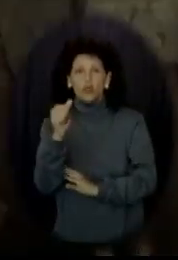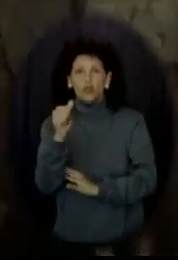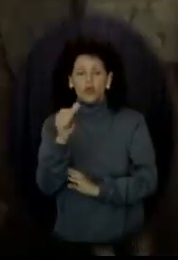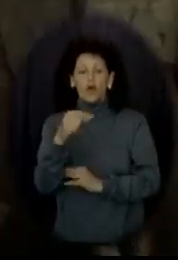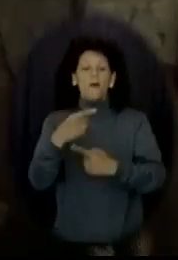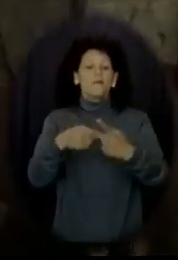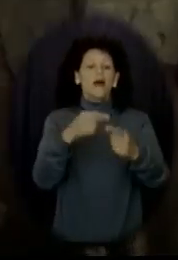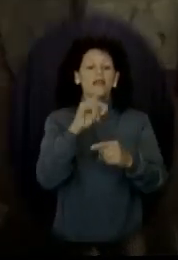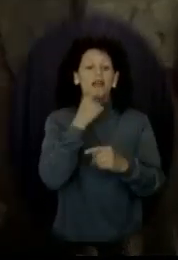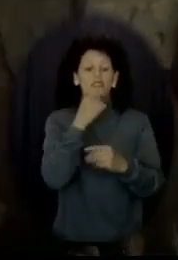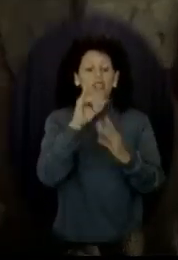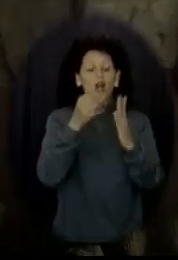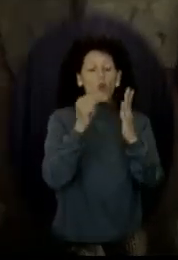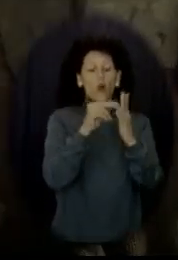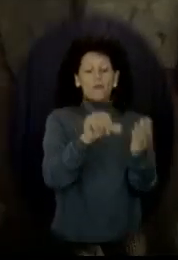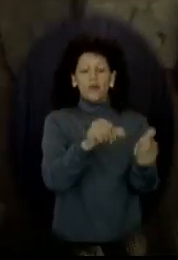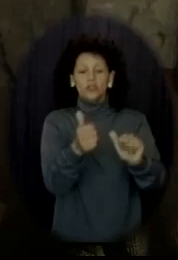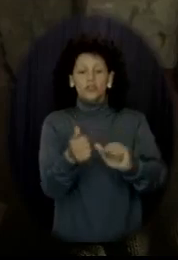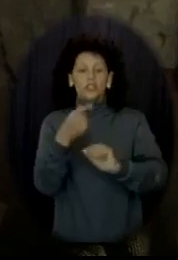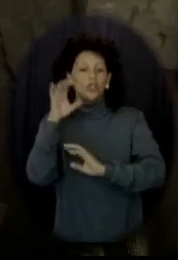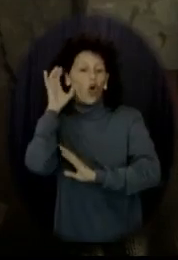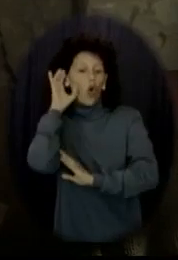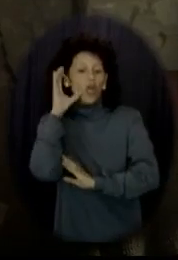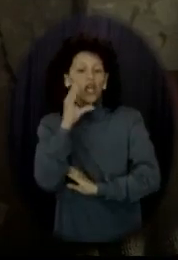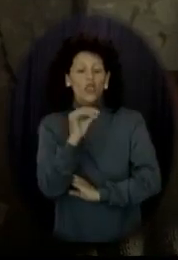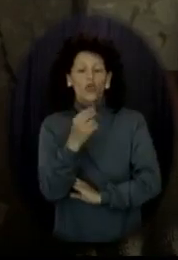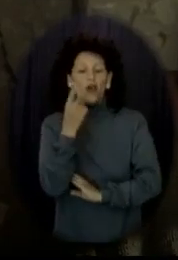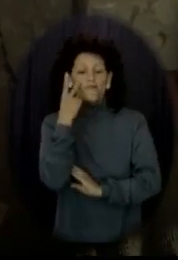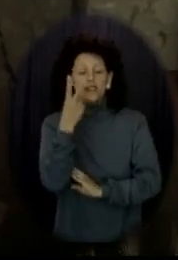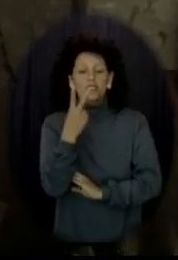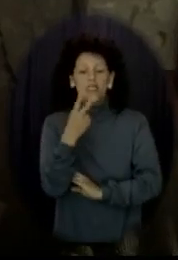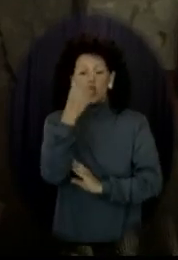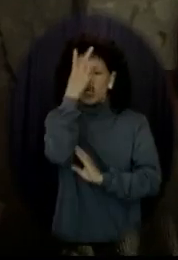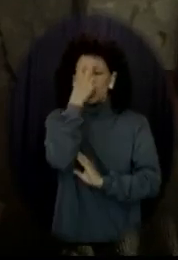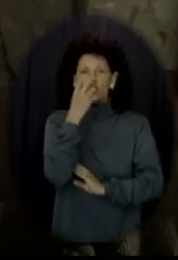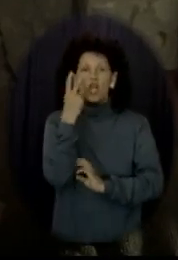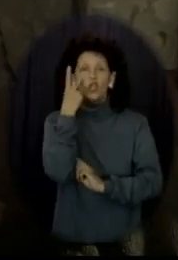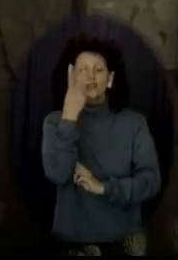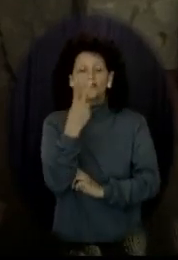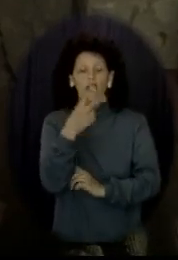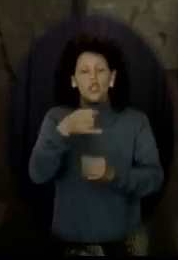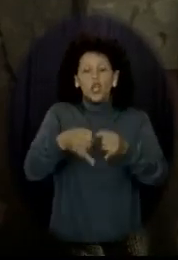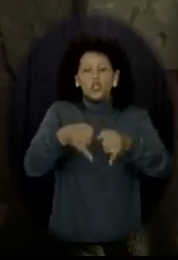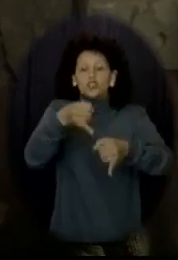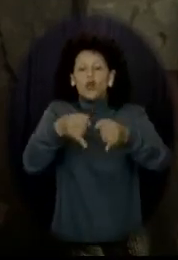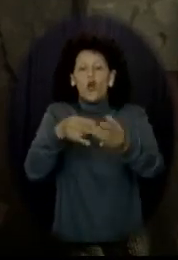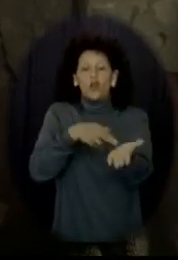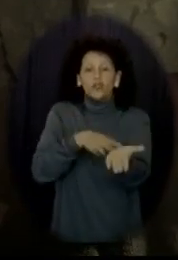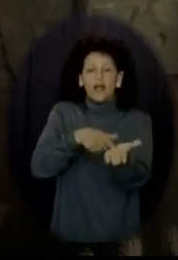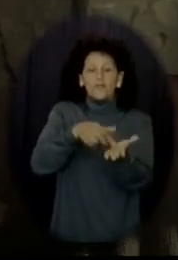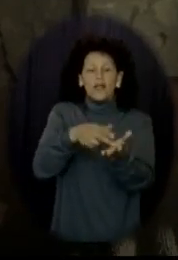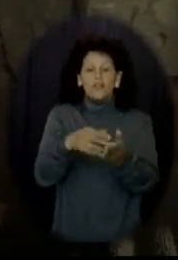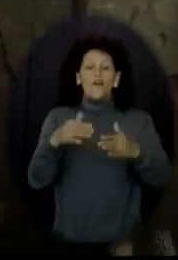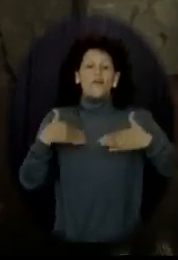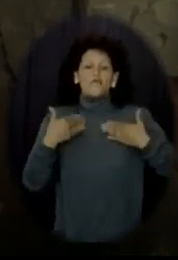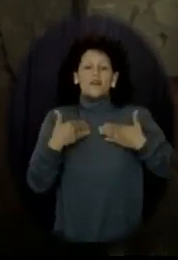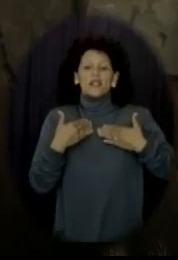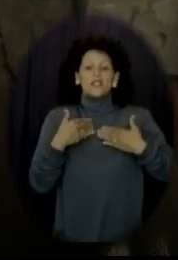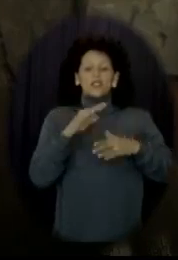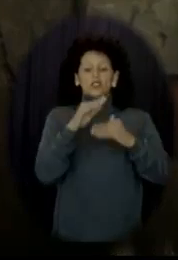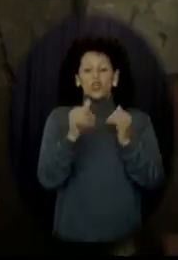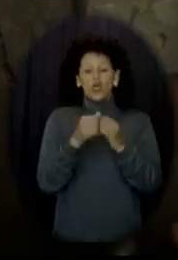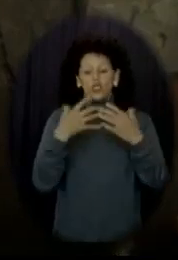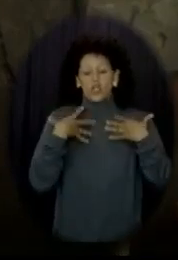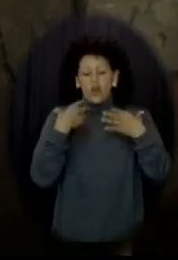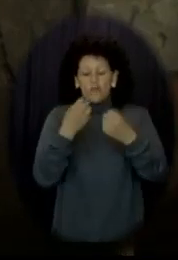otro? Digan a Juan lo que han visto y oído. Caminan los cojos, los ciegos ven. Dichoso